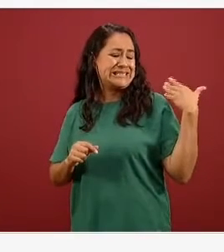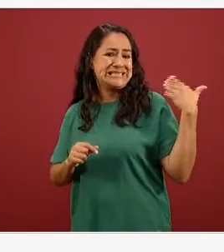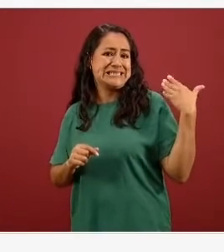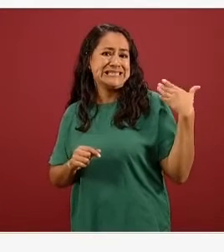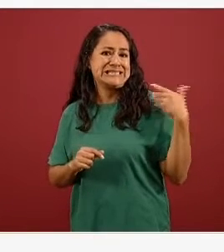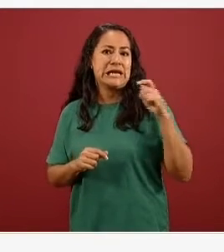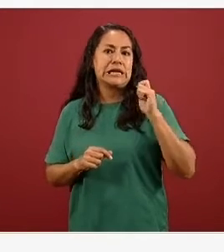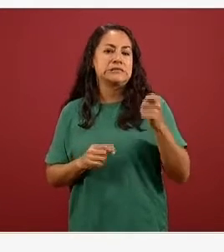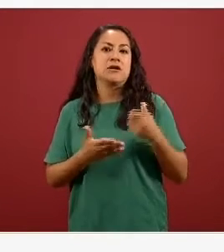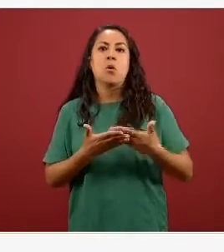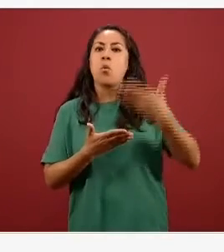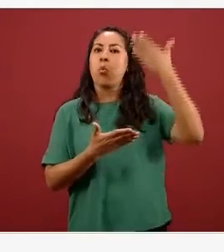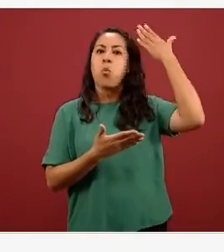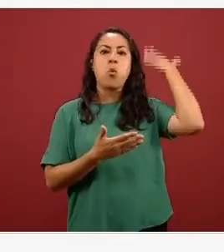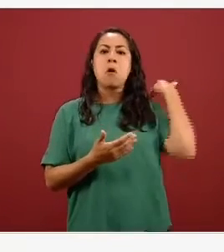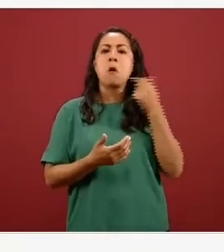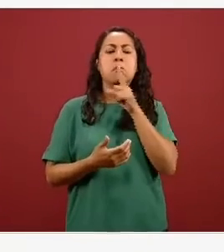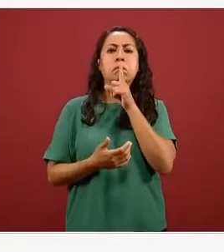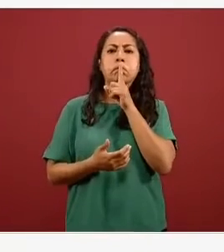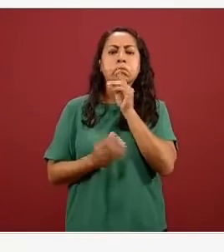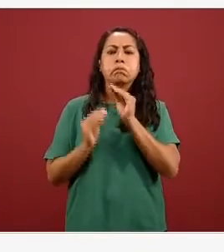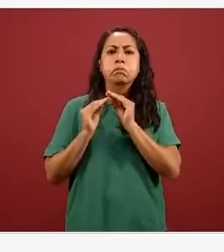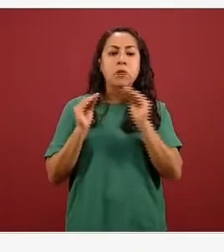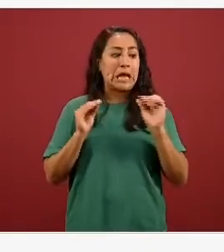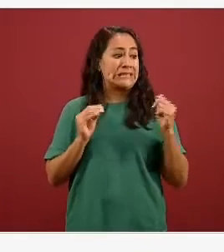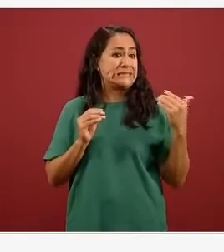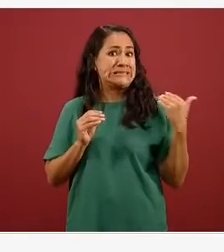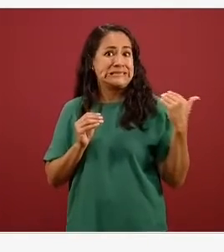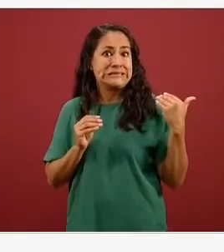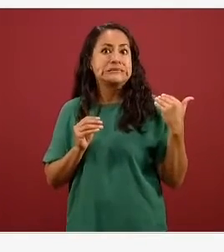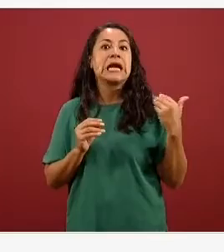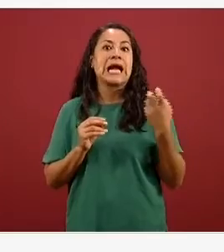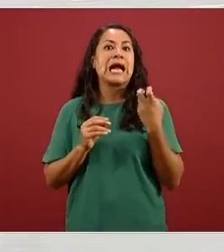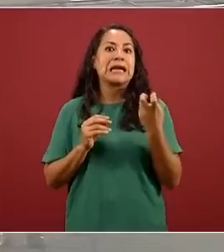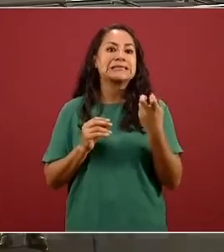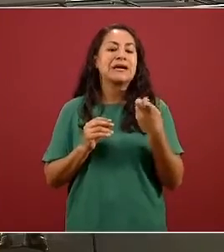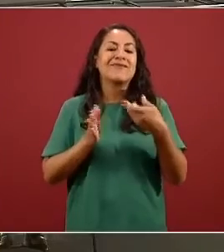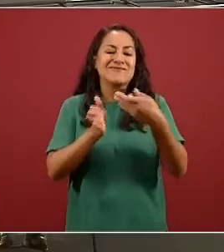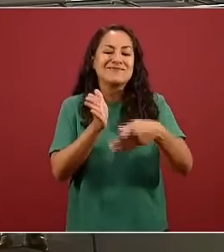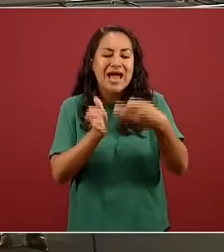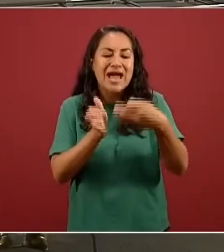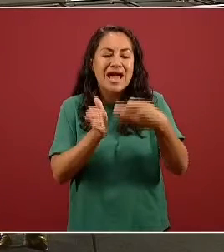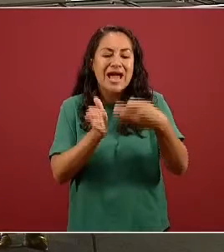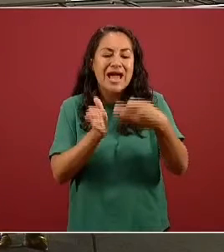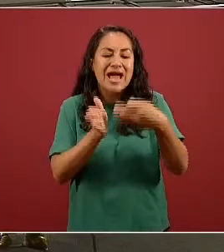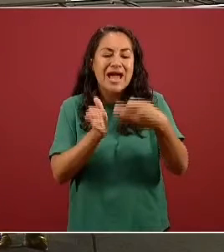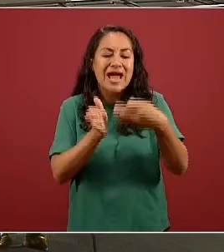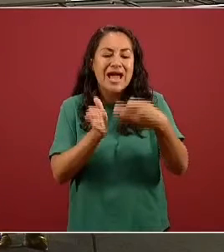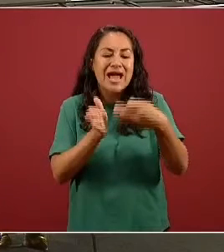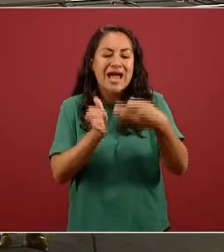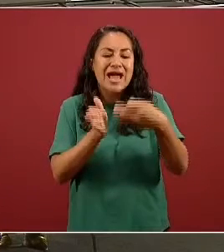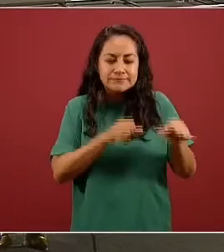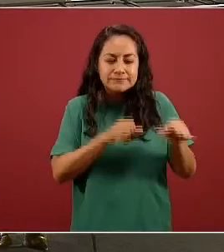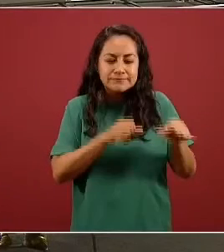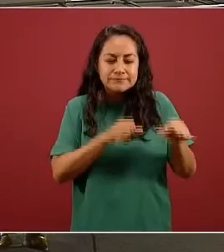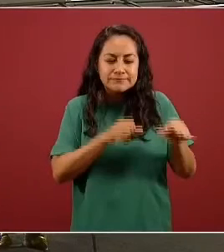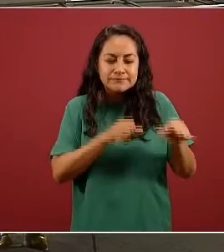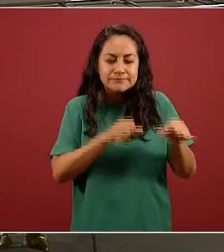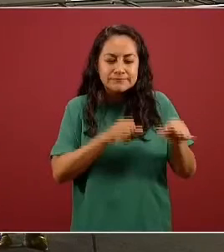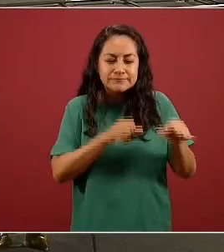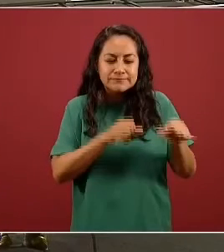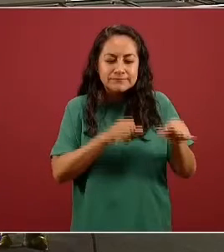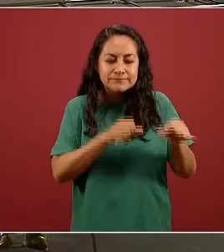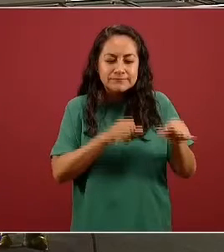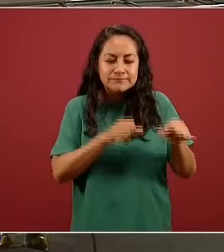tenemos defunciones pendientes de resultados en la gran mayoría del tiempo de la epidemia. En la siguiente veremos la distribución de